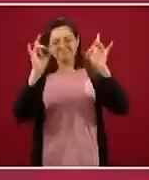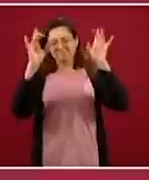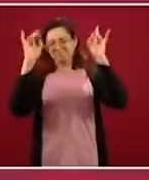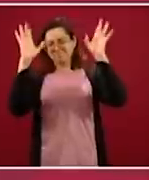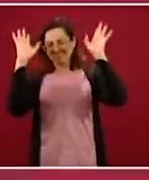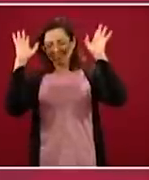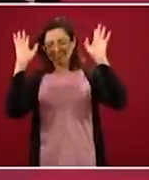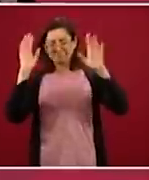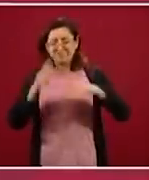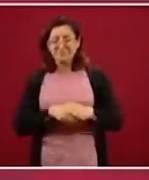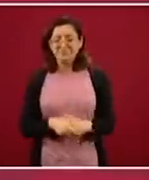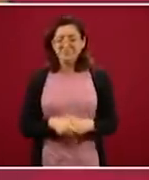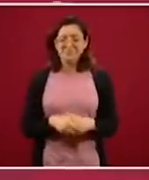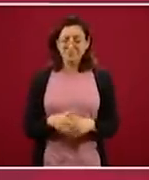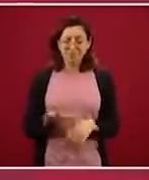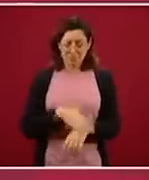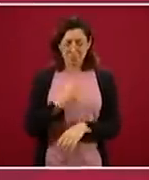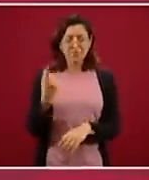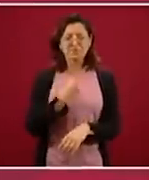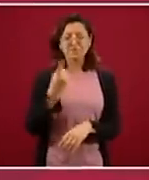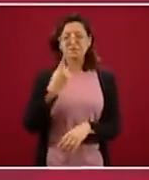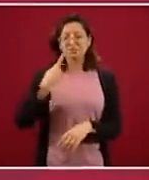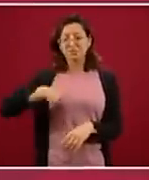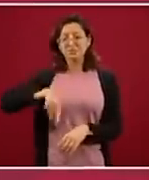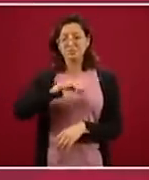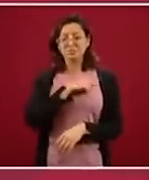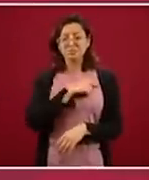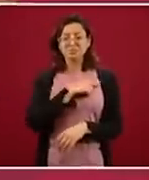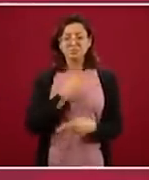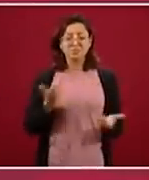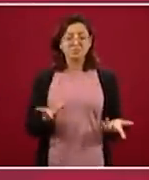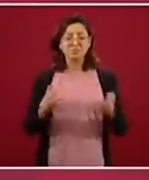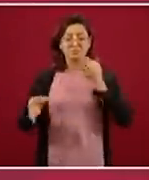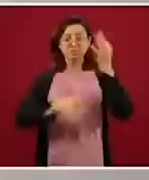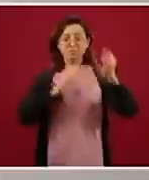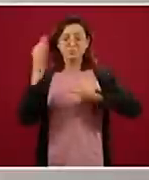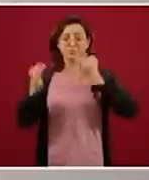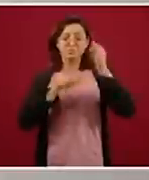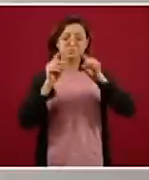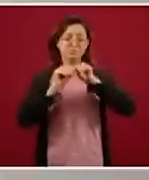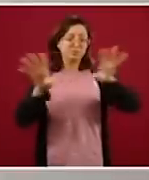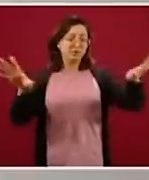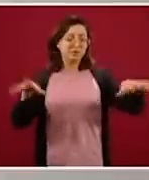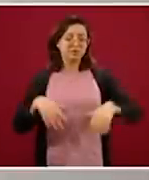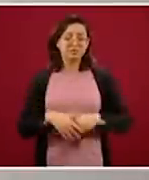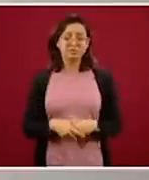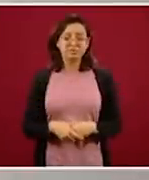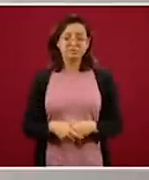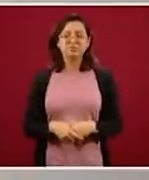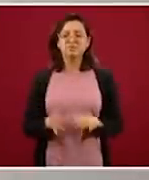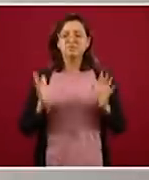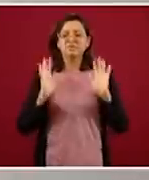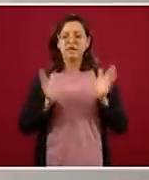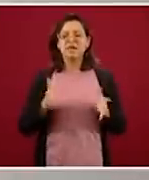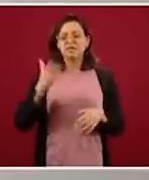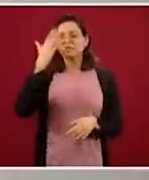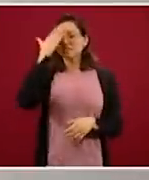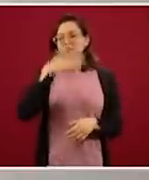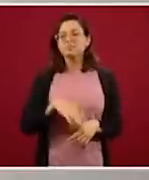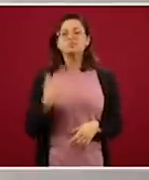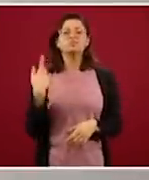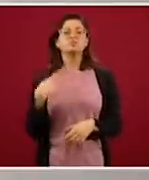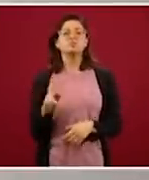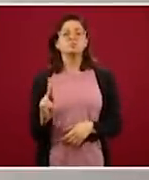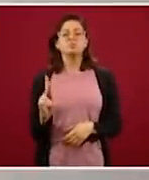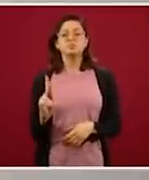porque nosotros somos los que impulsamos, entre otros, esa campaña. Eso ya lo sabemos. No, ¿cómo